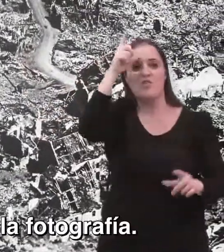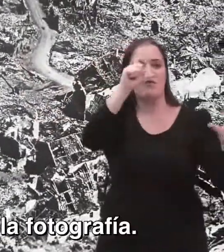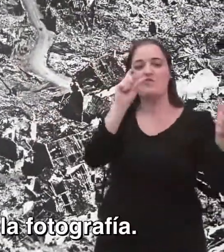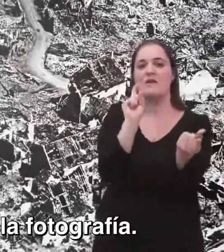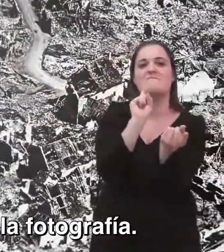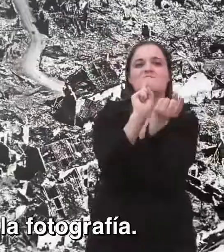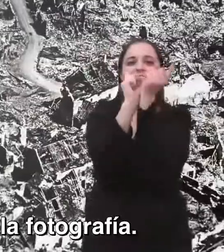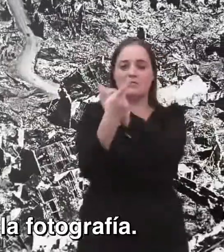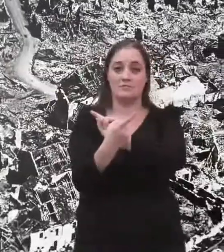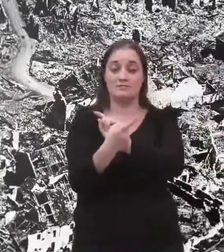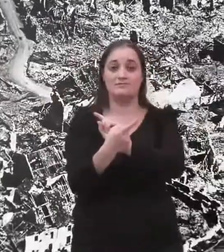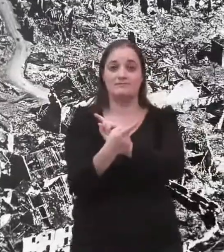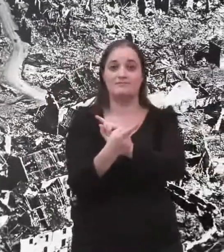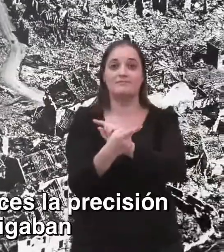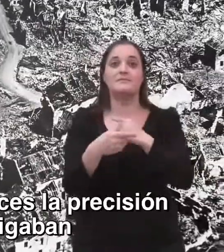de la fotografía.